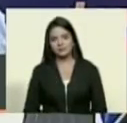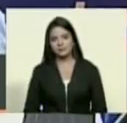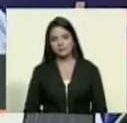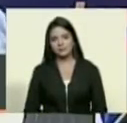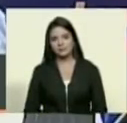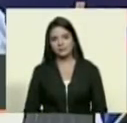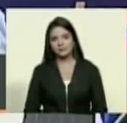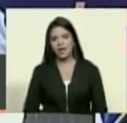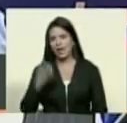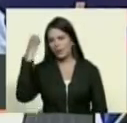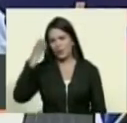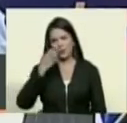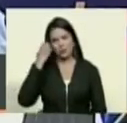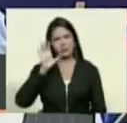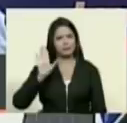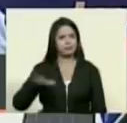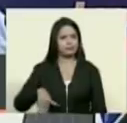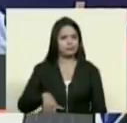En Europa menos.